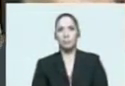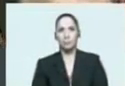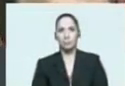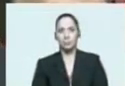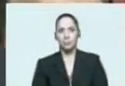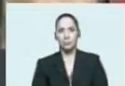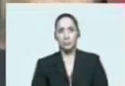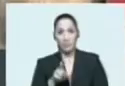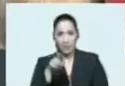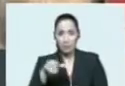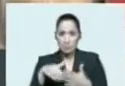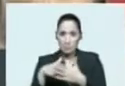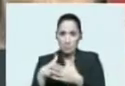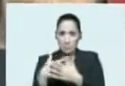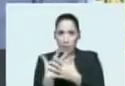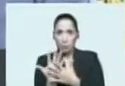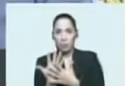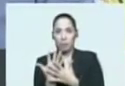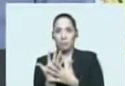esta madrugada